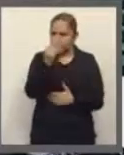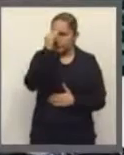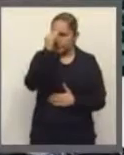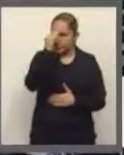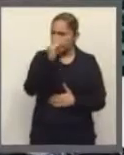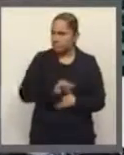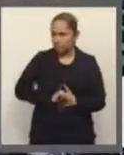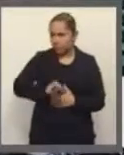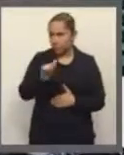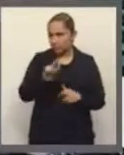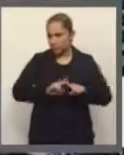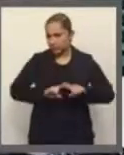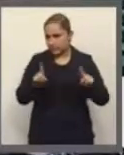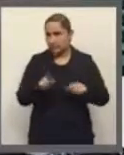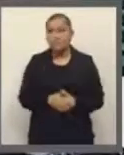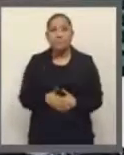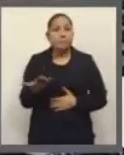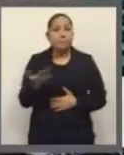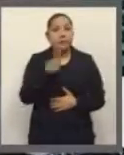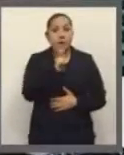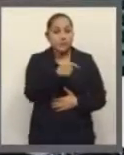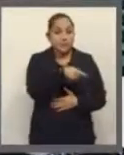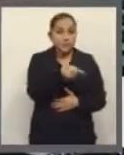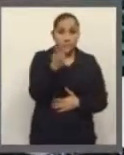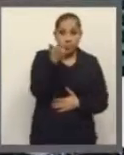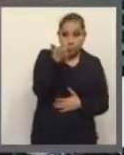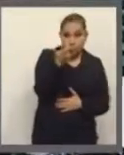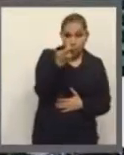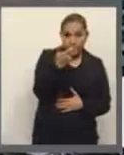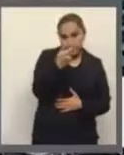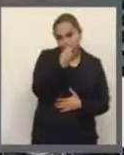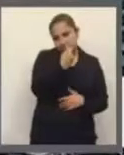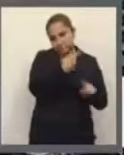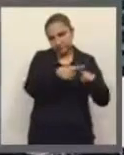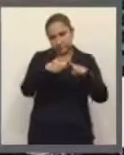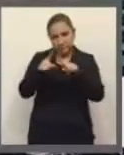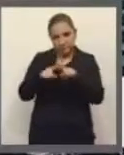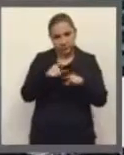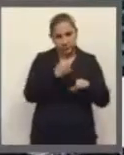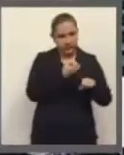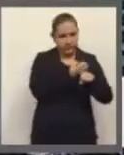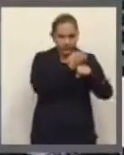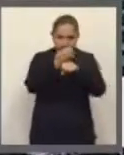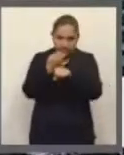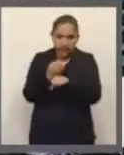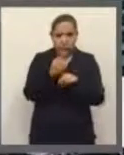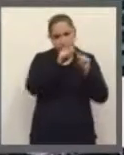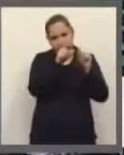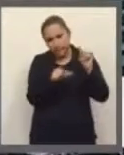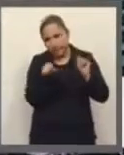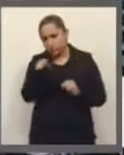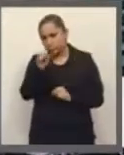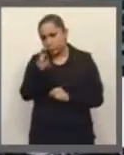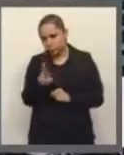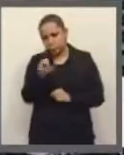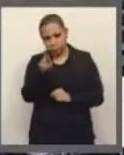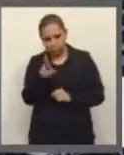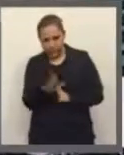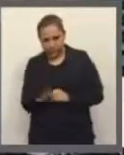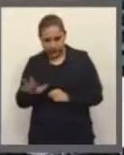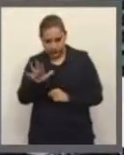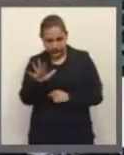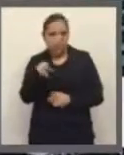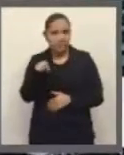la economía de las entidades que conforman la frontera sur-sureste en vez